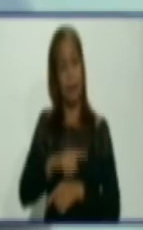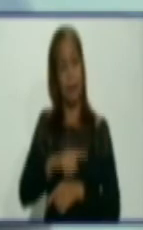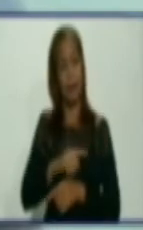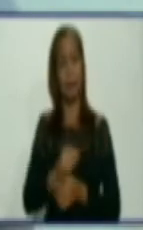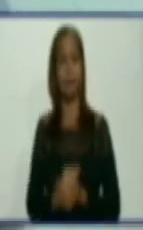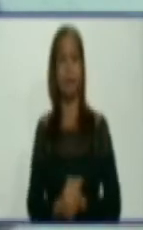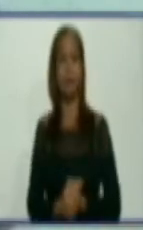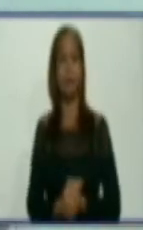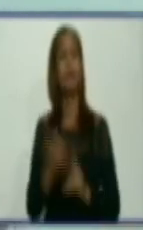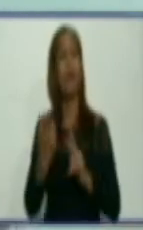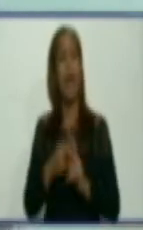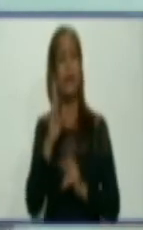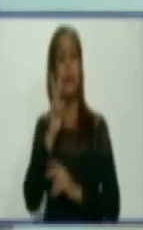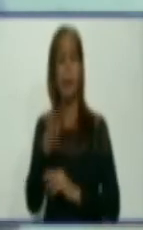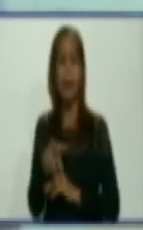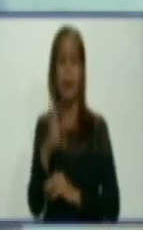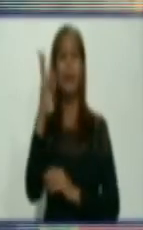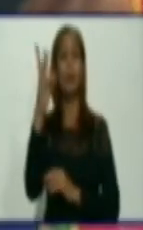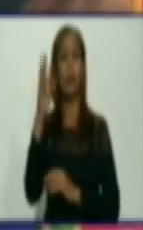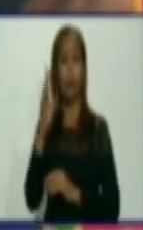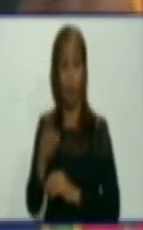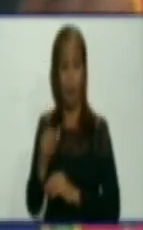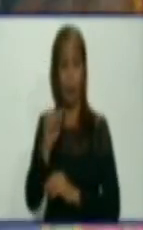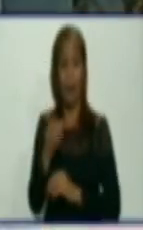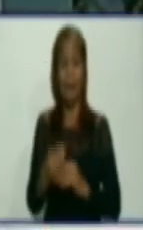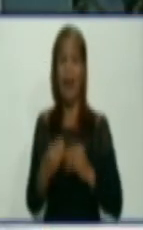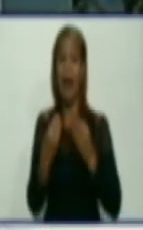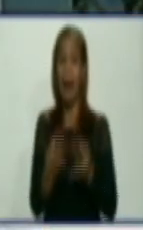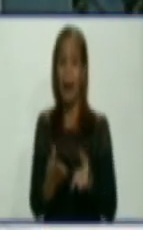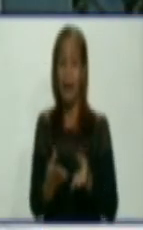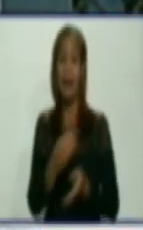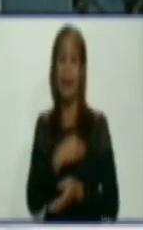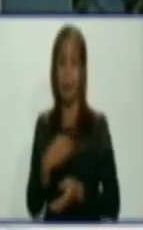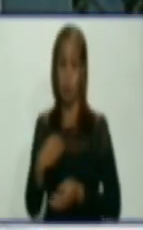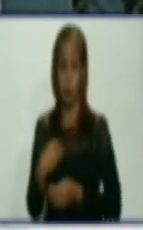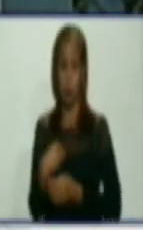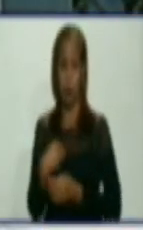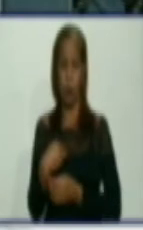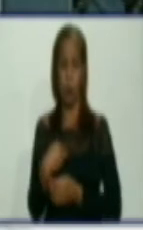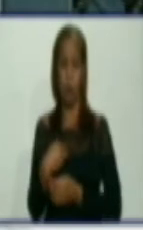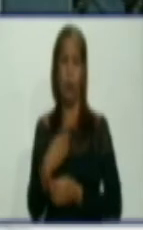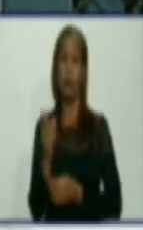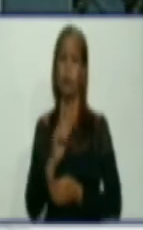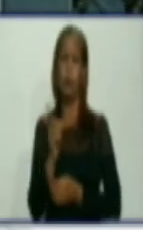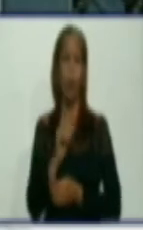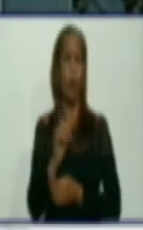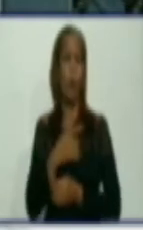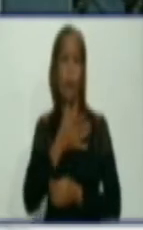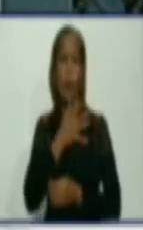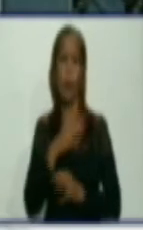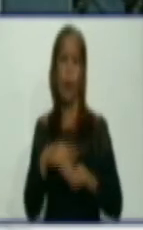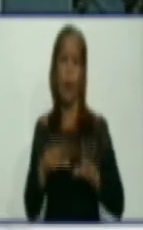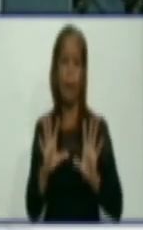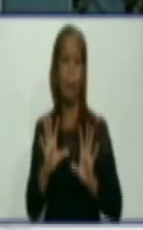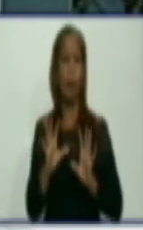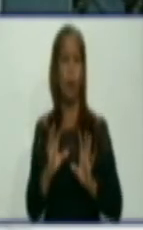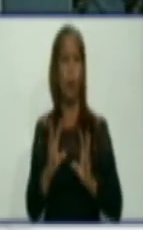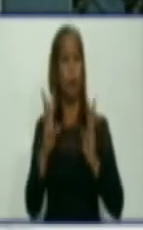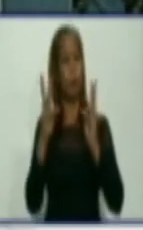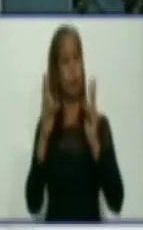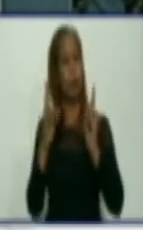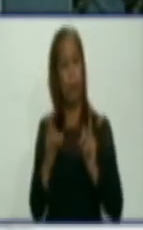Hay que ver estos números, estas cifras que ofrece el doctor Rosmel Vidal Lominchar, no como números fríos, sino como números que detrás